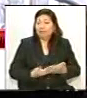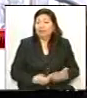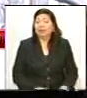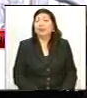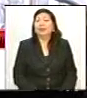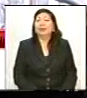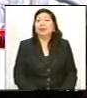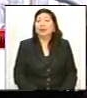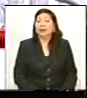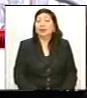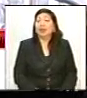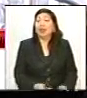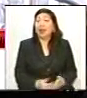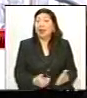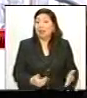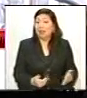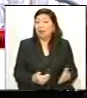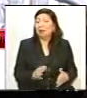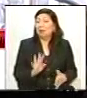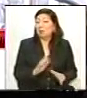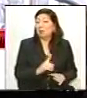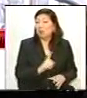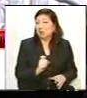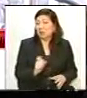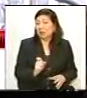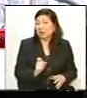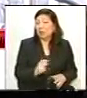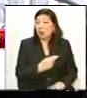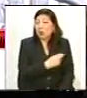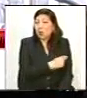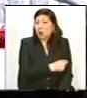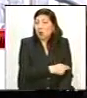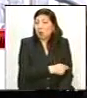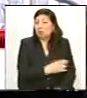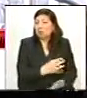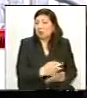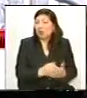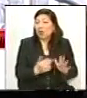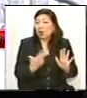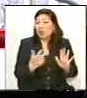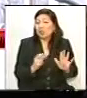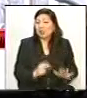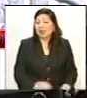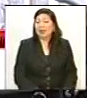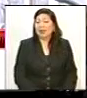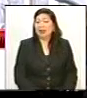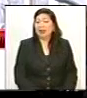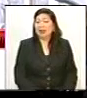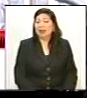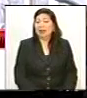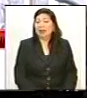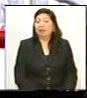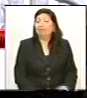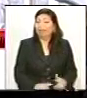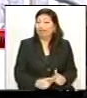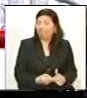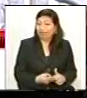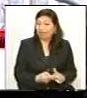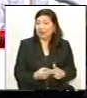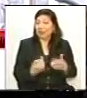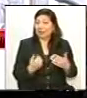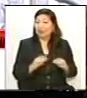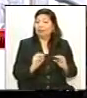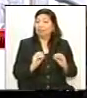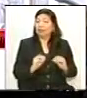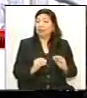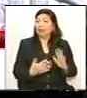sea, antes el expediente era por 100 para hacer un hospital, ahora van a estar 180. Entonces, de arranque, ya se habían